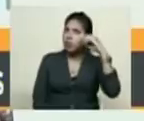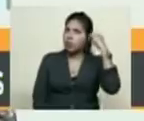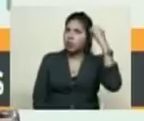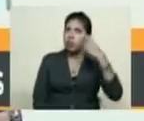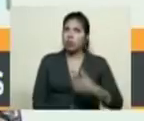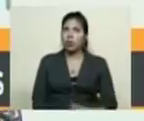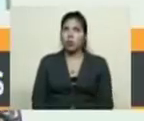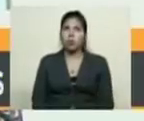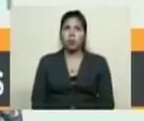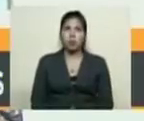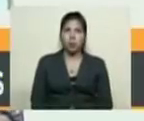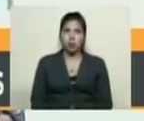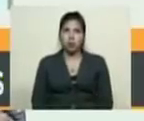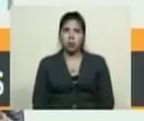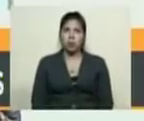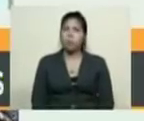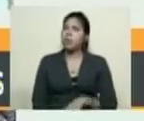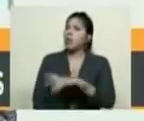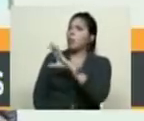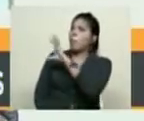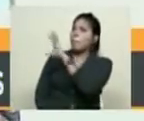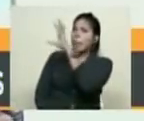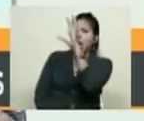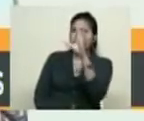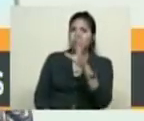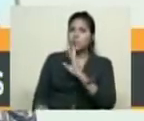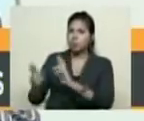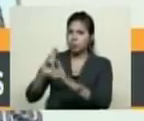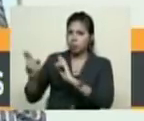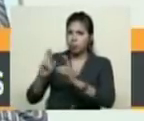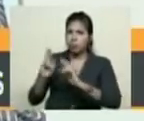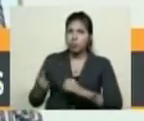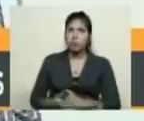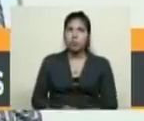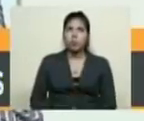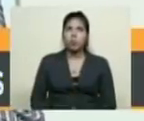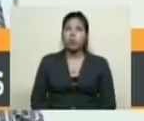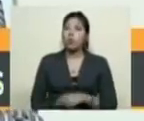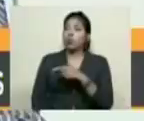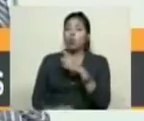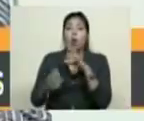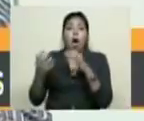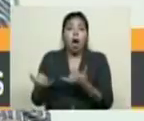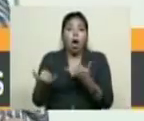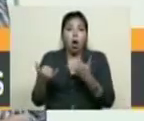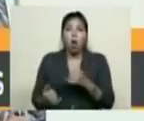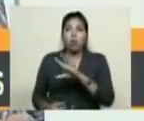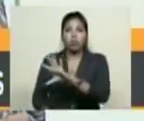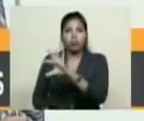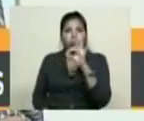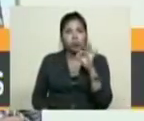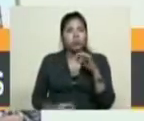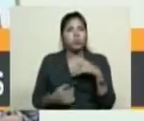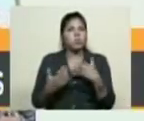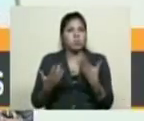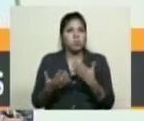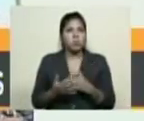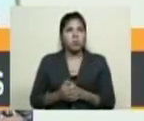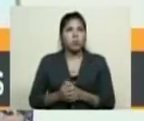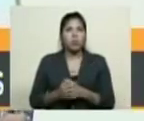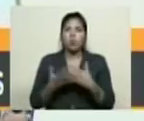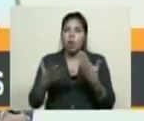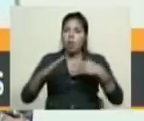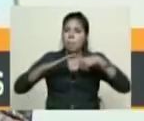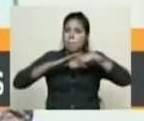relaciones entre nuestros dos países en este momento histórico que Cuba acaba de elegir una nueva dirección política, y que abundar un poco en cuáles son